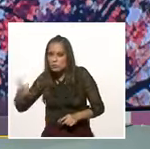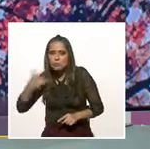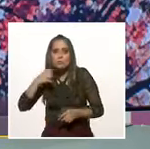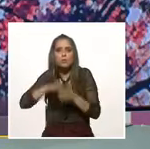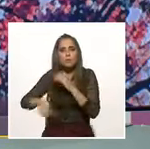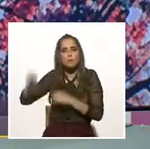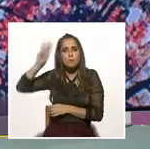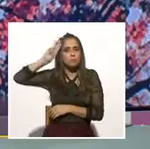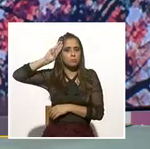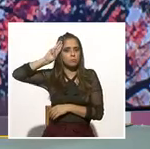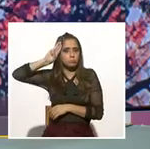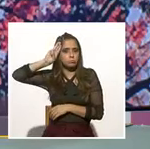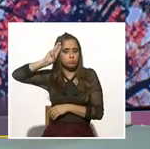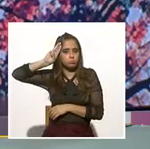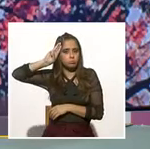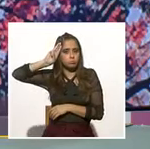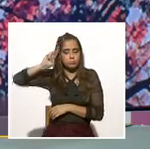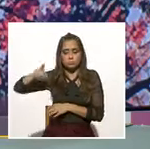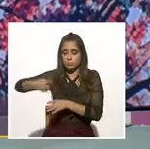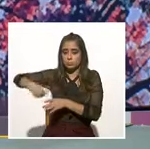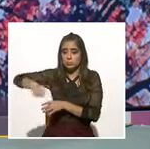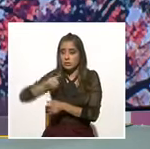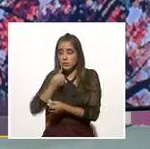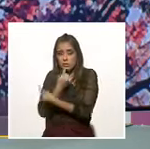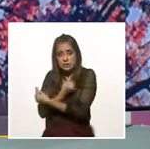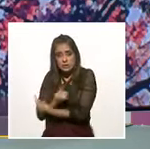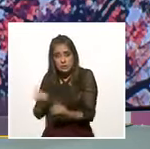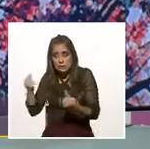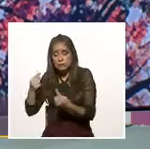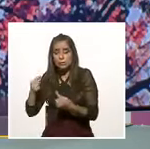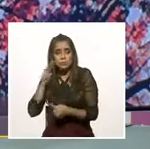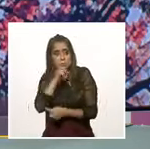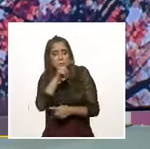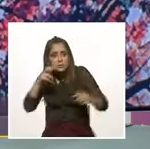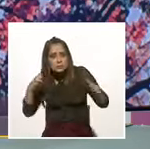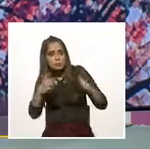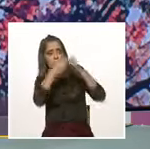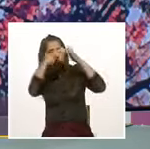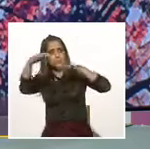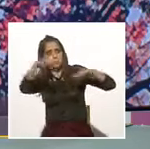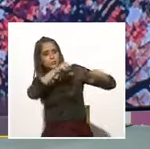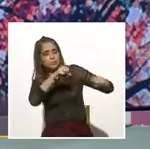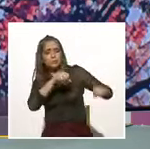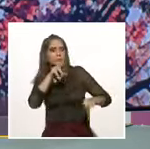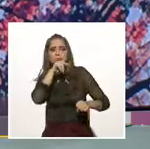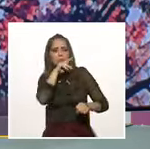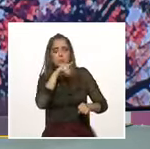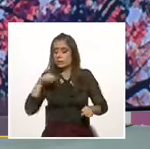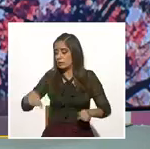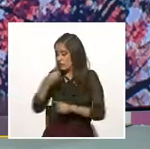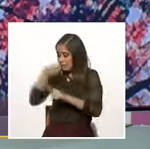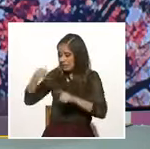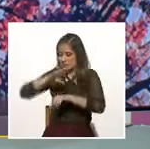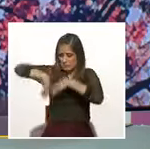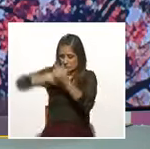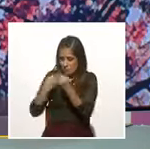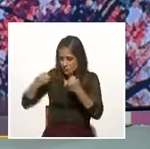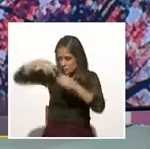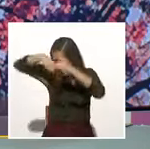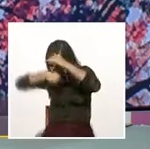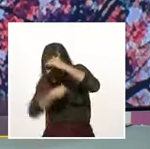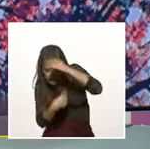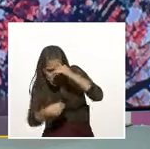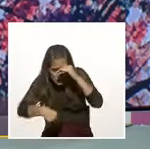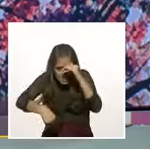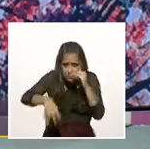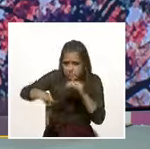Scouts, ¿no? Porque eran los niños que ante una emergencia sabían cómo organizarse, cómo hacer nudos, dónde entrar, dónde no